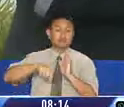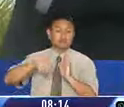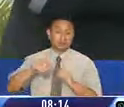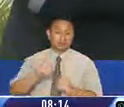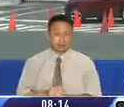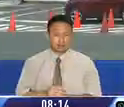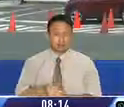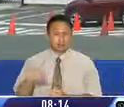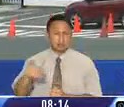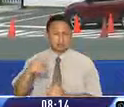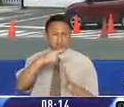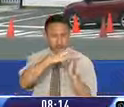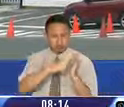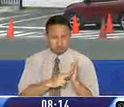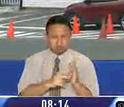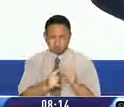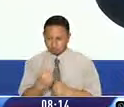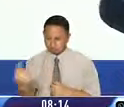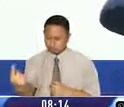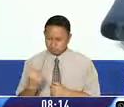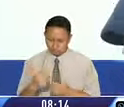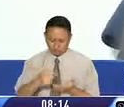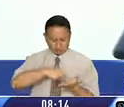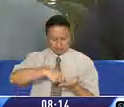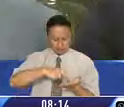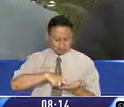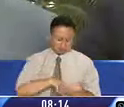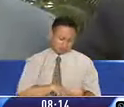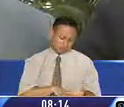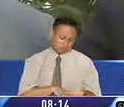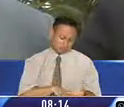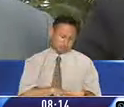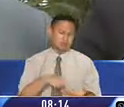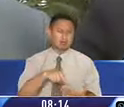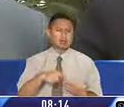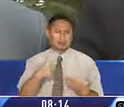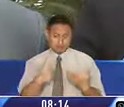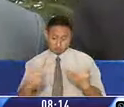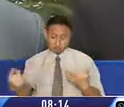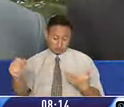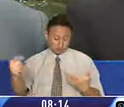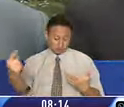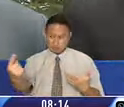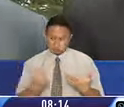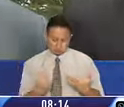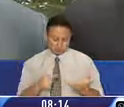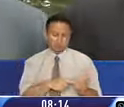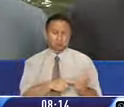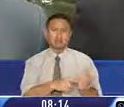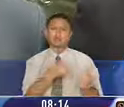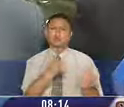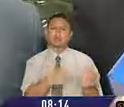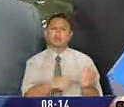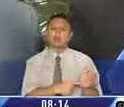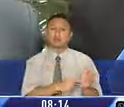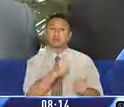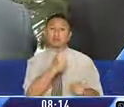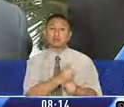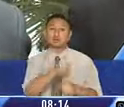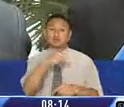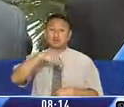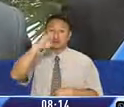en el registro de ingreso y salida de la institución. No hay registro de salida, es por eso que se encuentra aquí personal de